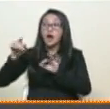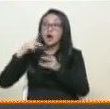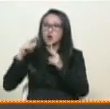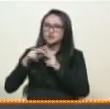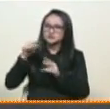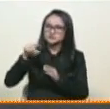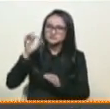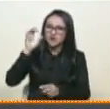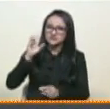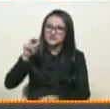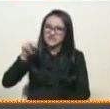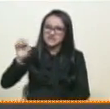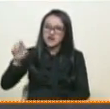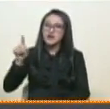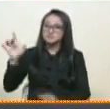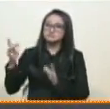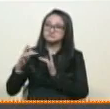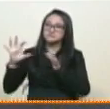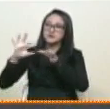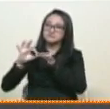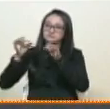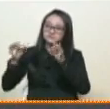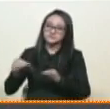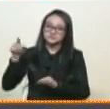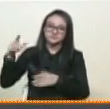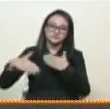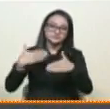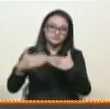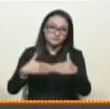del Consejo, pues fue la que se tomó para llevar adelante